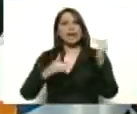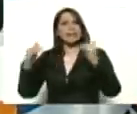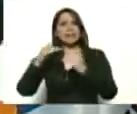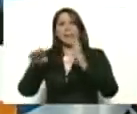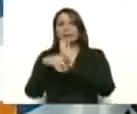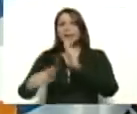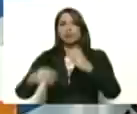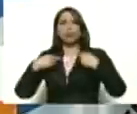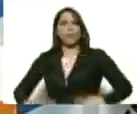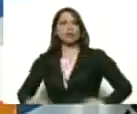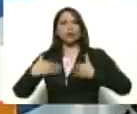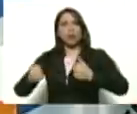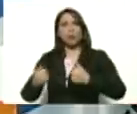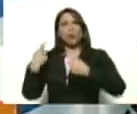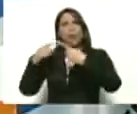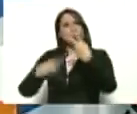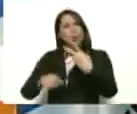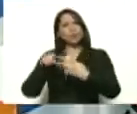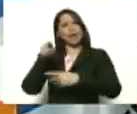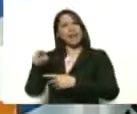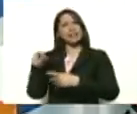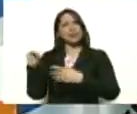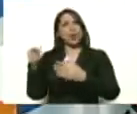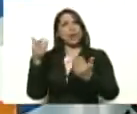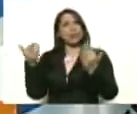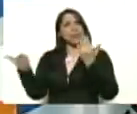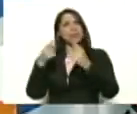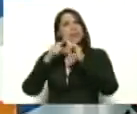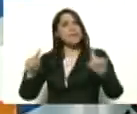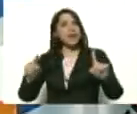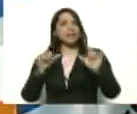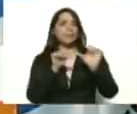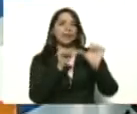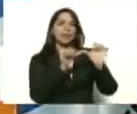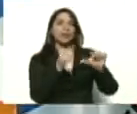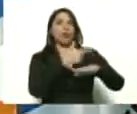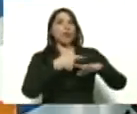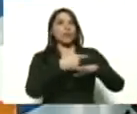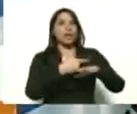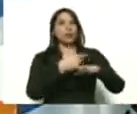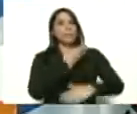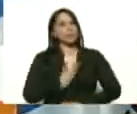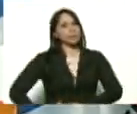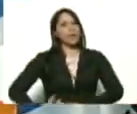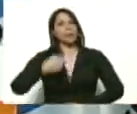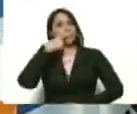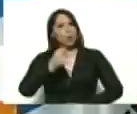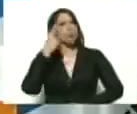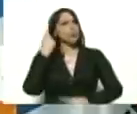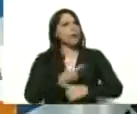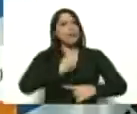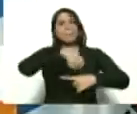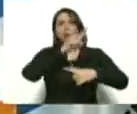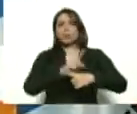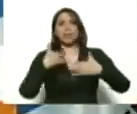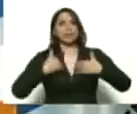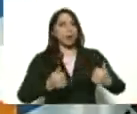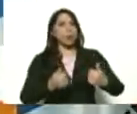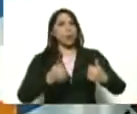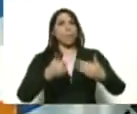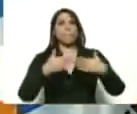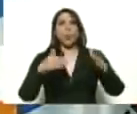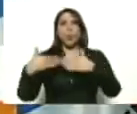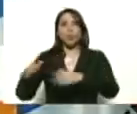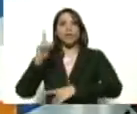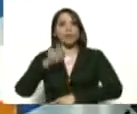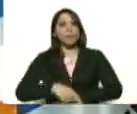salud, cosa que, en contrario, ha mantenido el gobierno del presidente Nicolás Maduro, que es priorizar la salud pública,